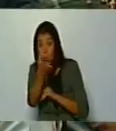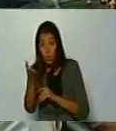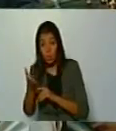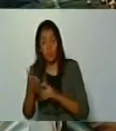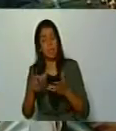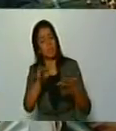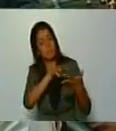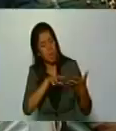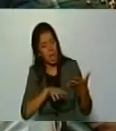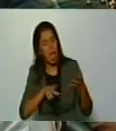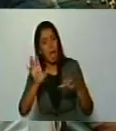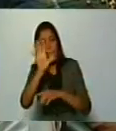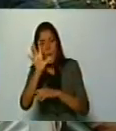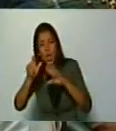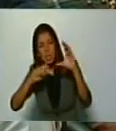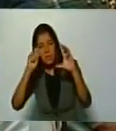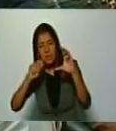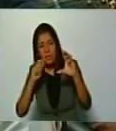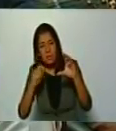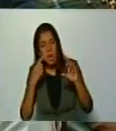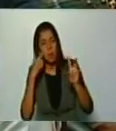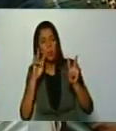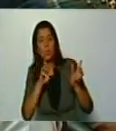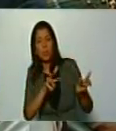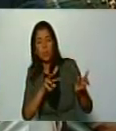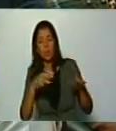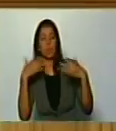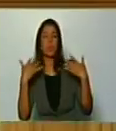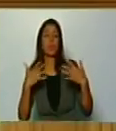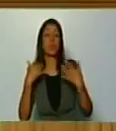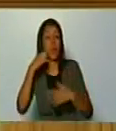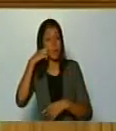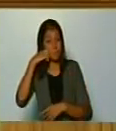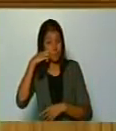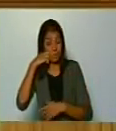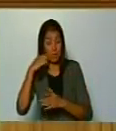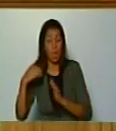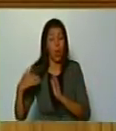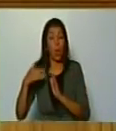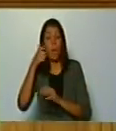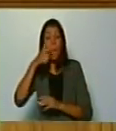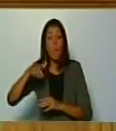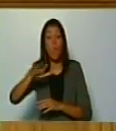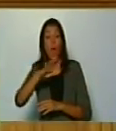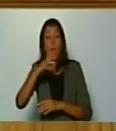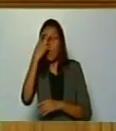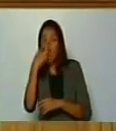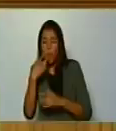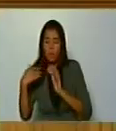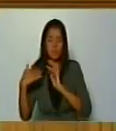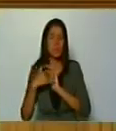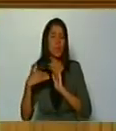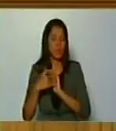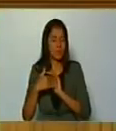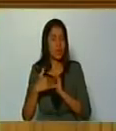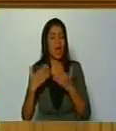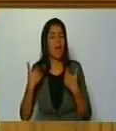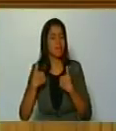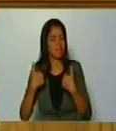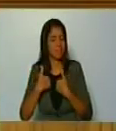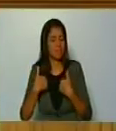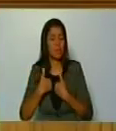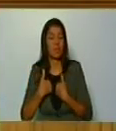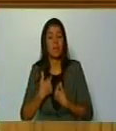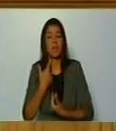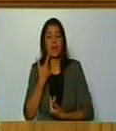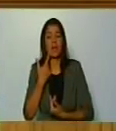más violento y terrorista que otro, en contra de la población venezolana, al menos 10